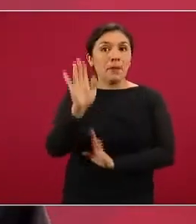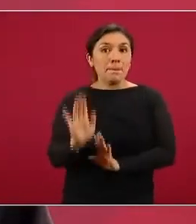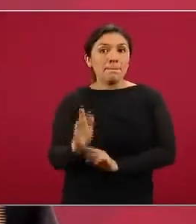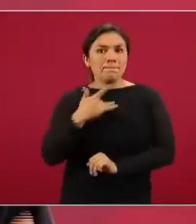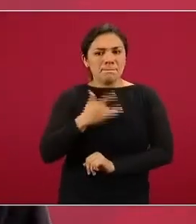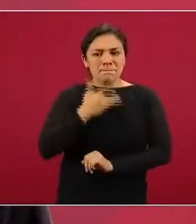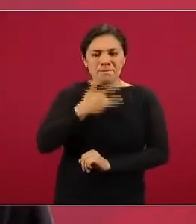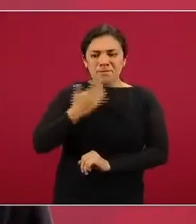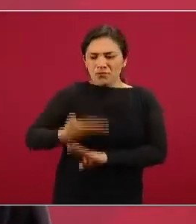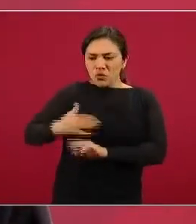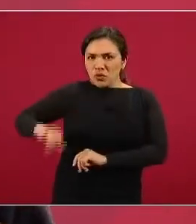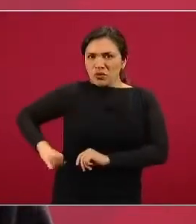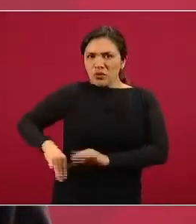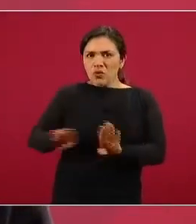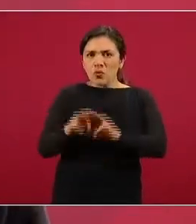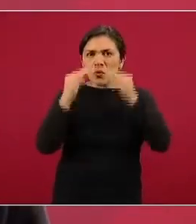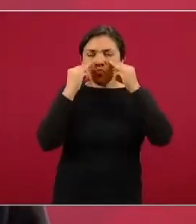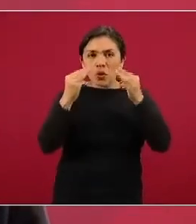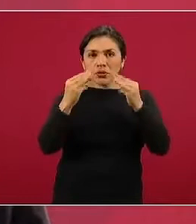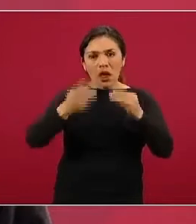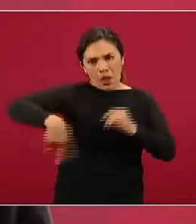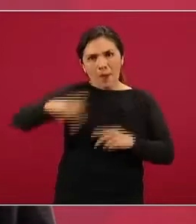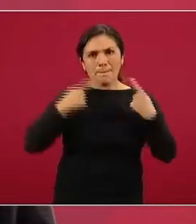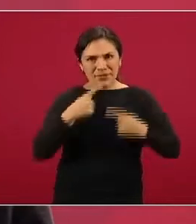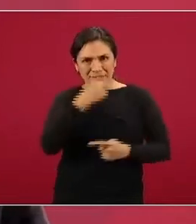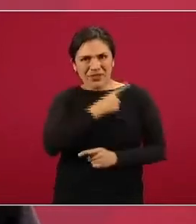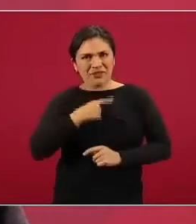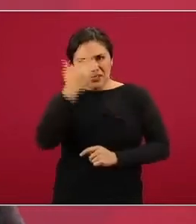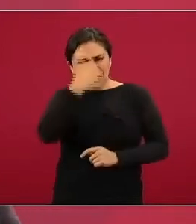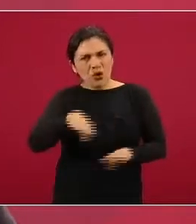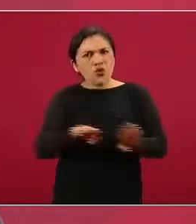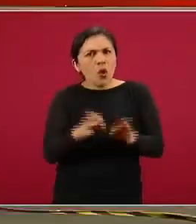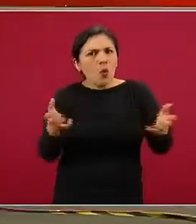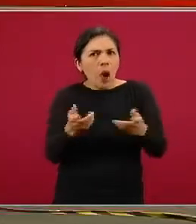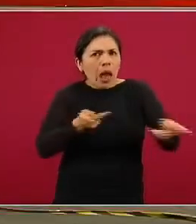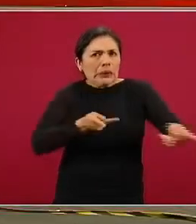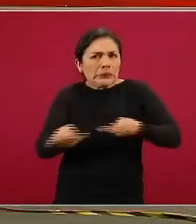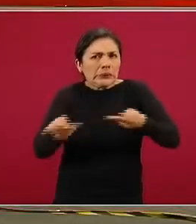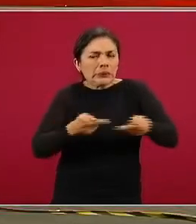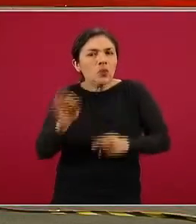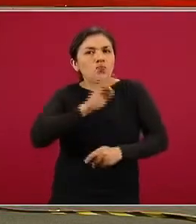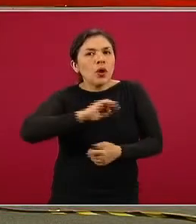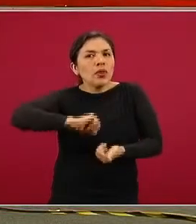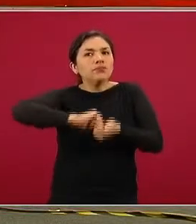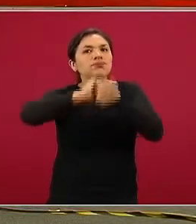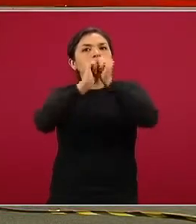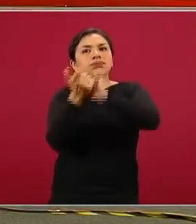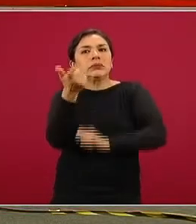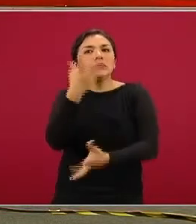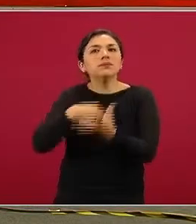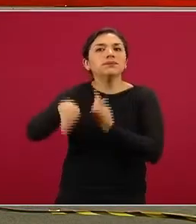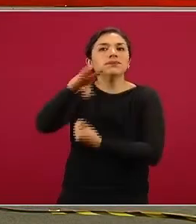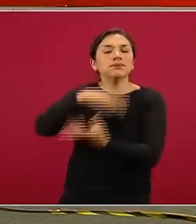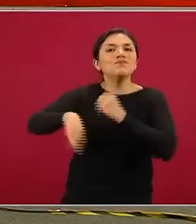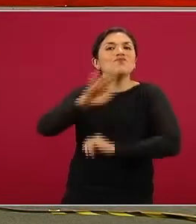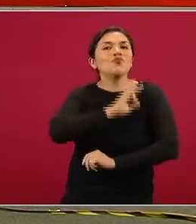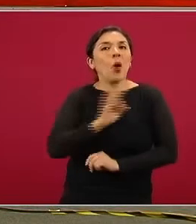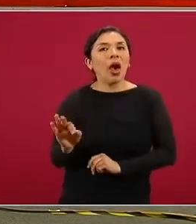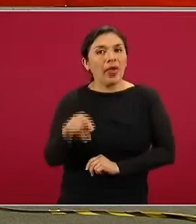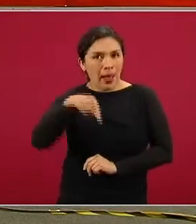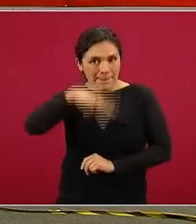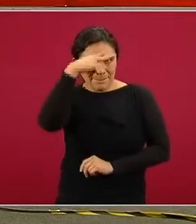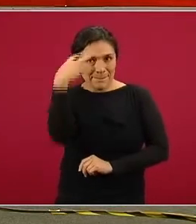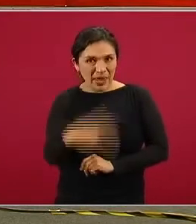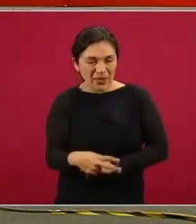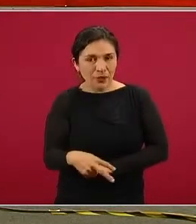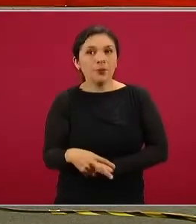Nos interesa mostrar que la población conozca cuáles son los mecanismos por los que se ha ido logrando recuperación económica en